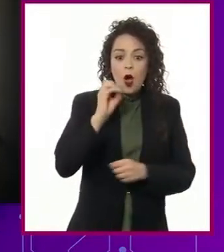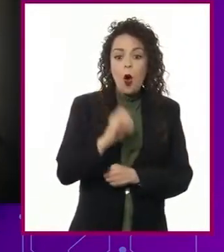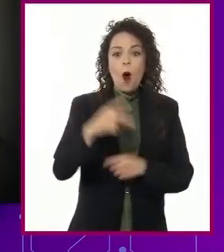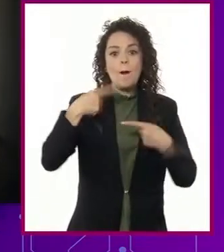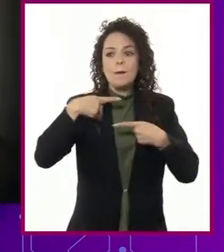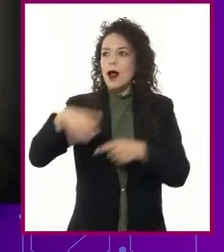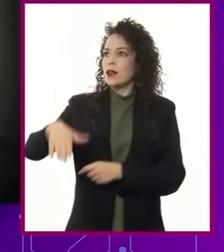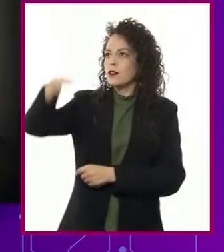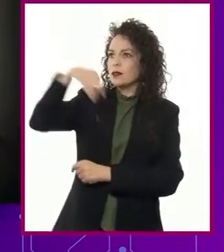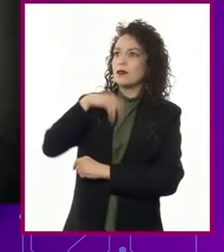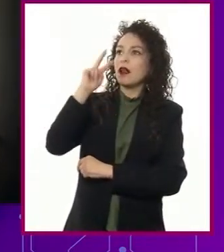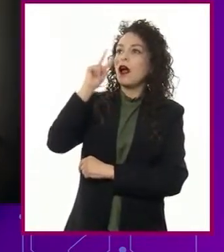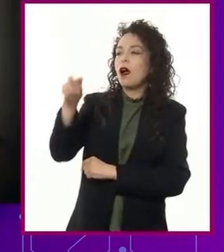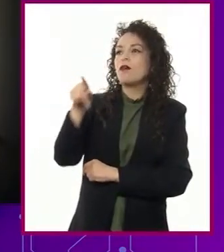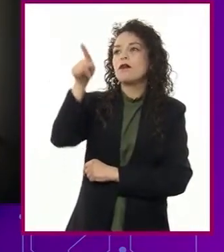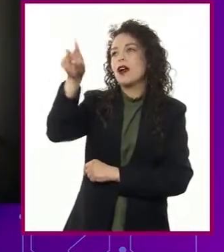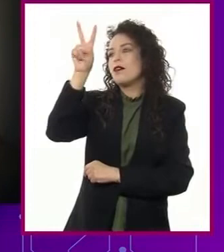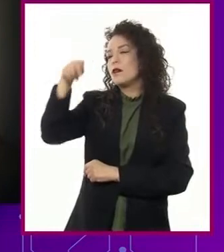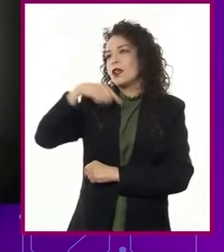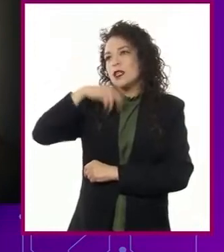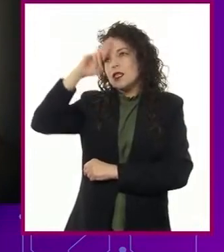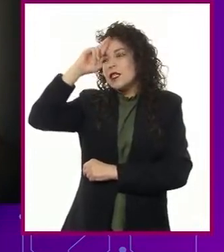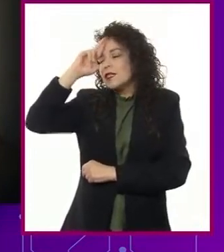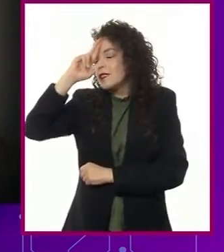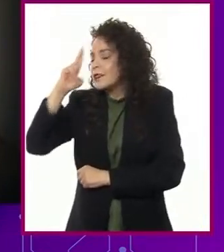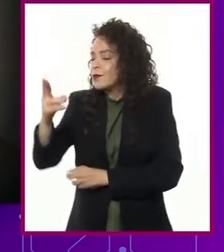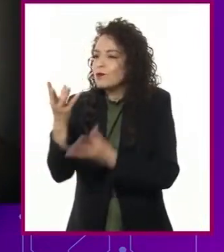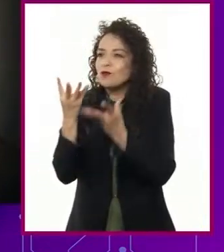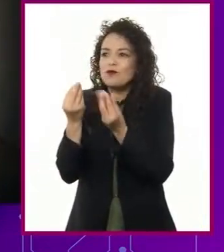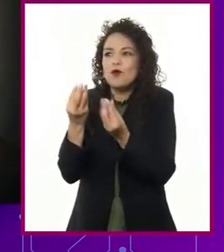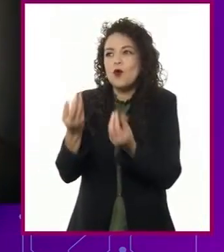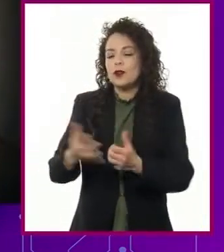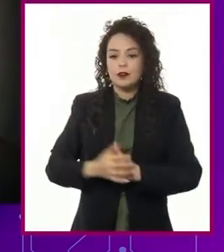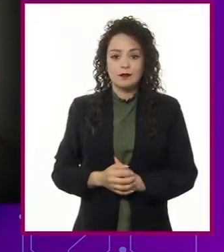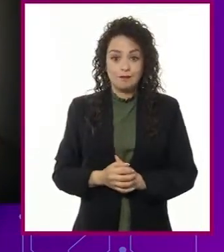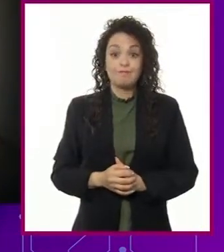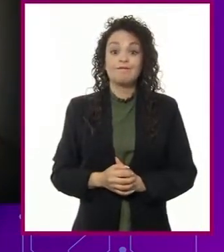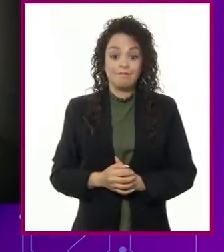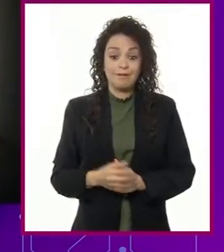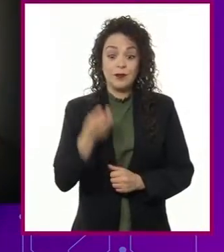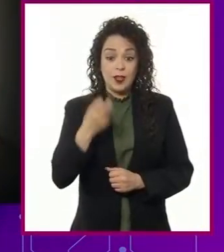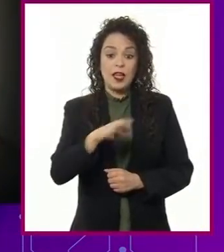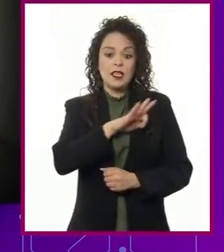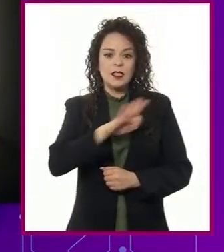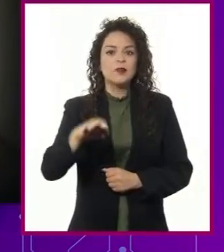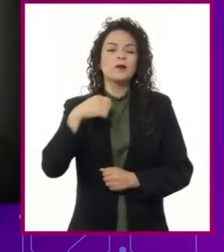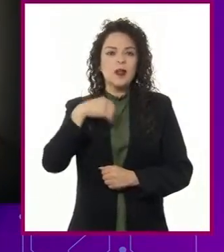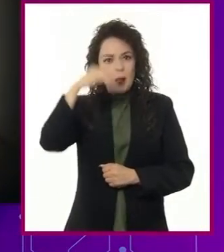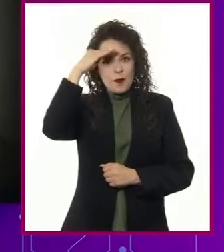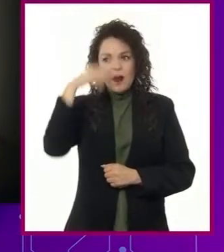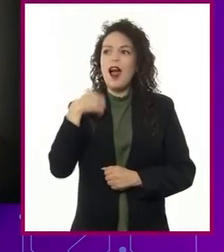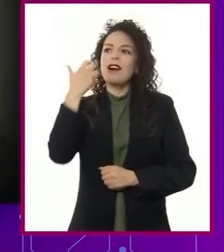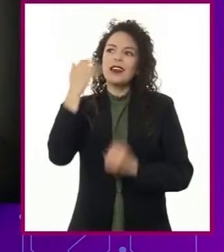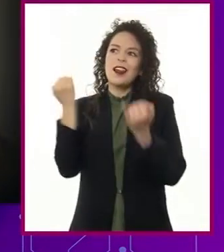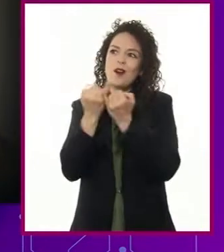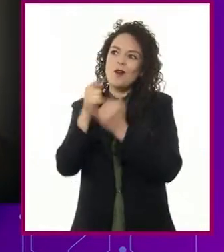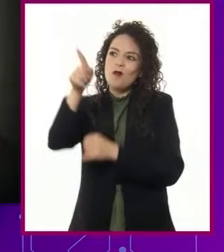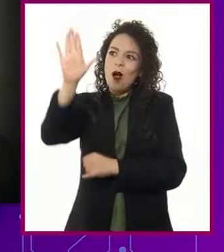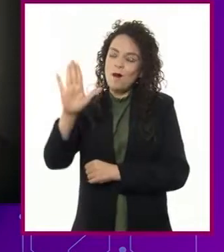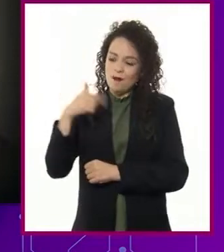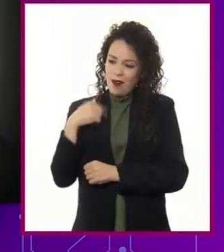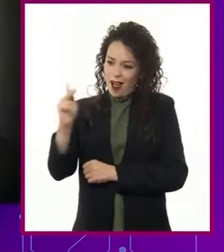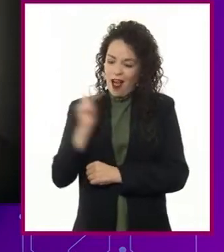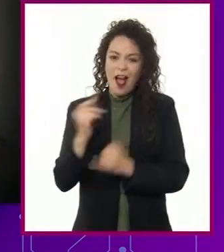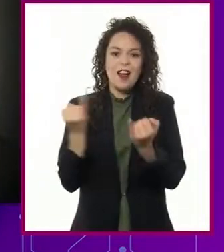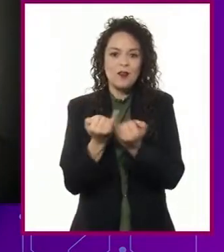que nosotros. Observamos otras formas de ser que nos atraen y pensamos, me gustaría parecerme a él o a ella. Con tal de ser